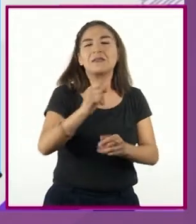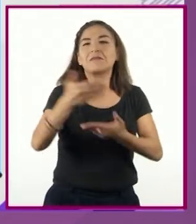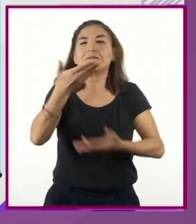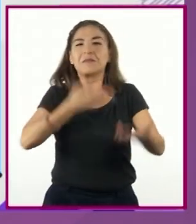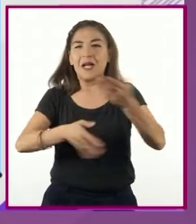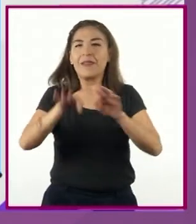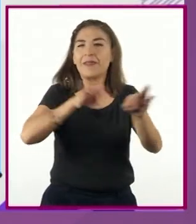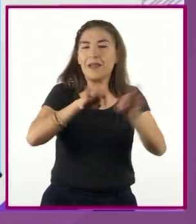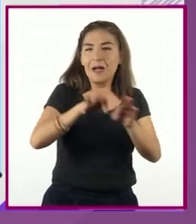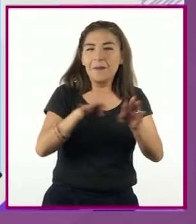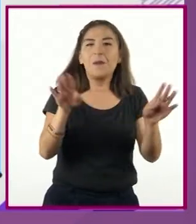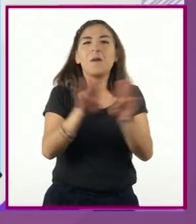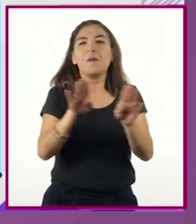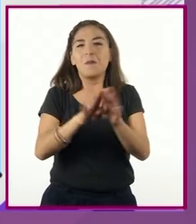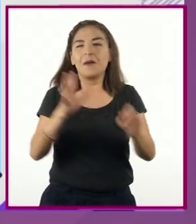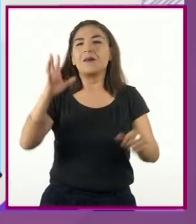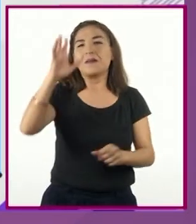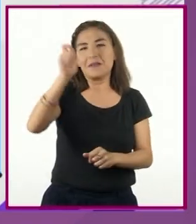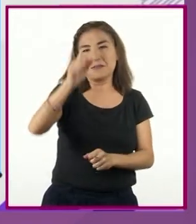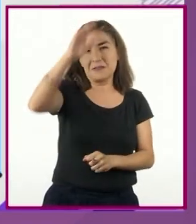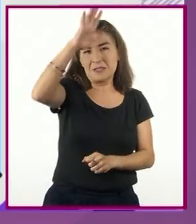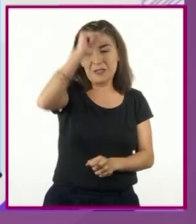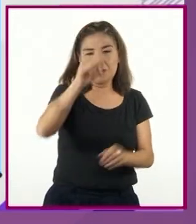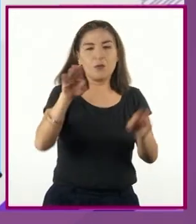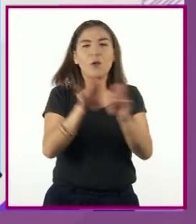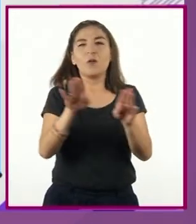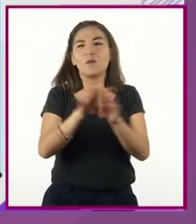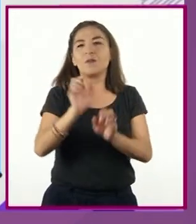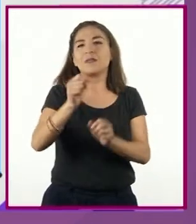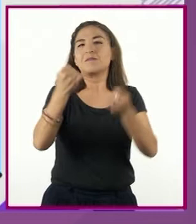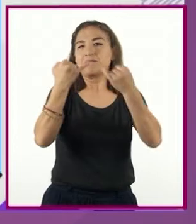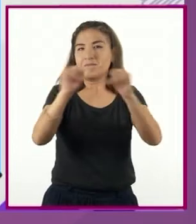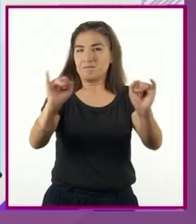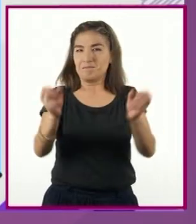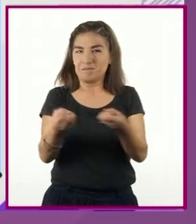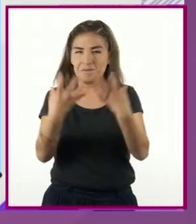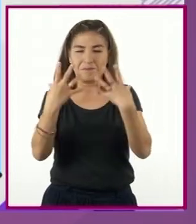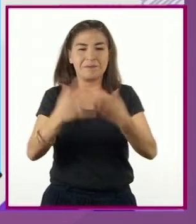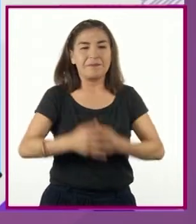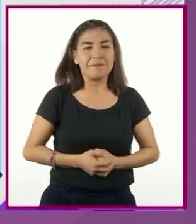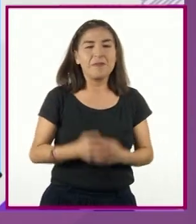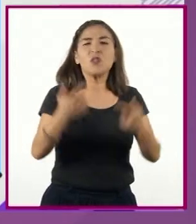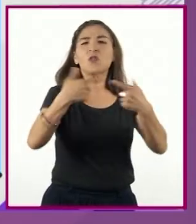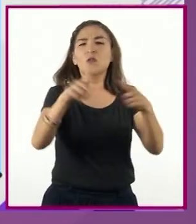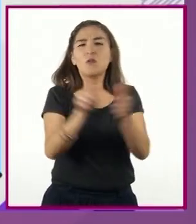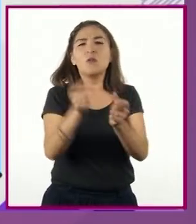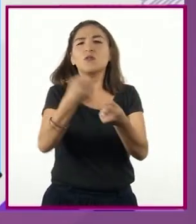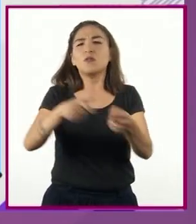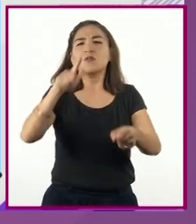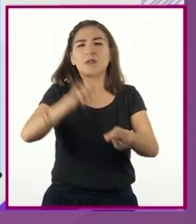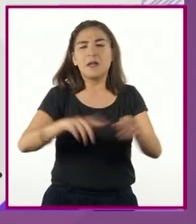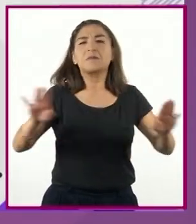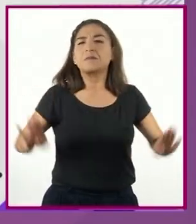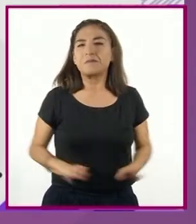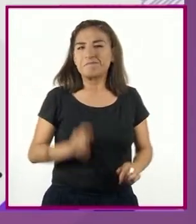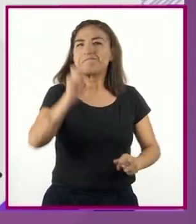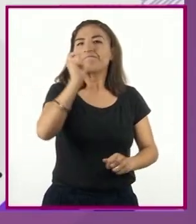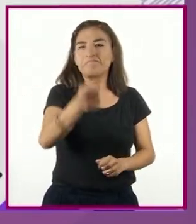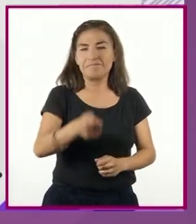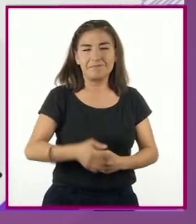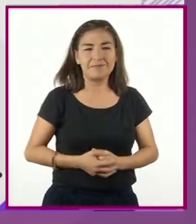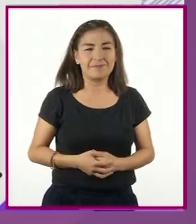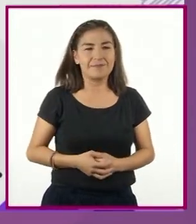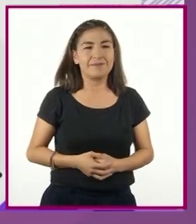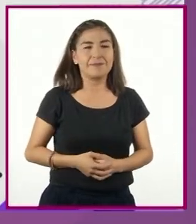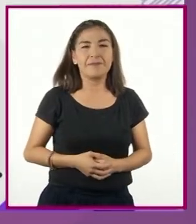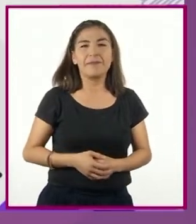roles y generan una interdependencia entre ellos. Los grupos sociales tienen características como